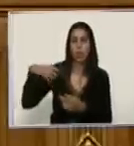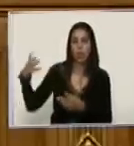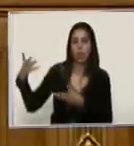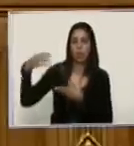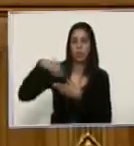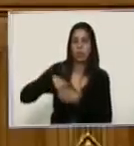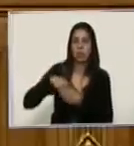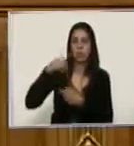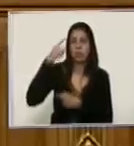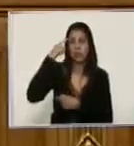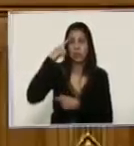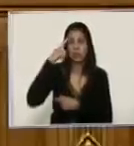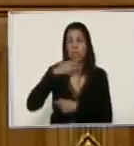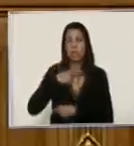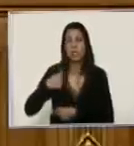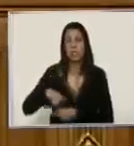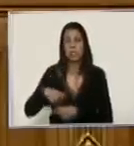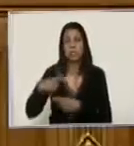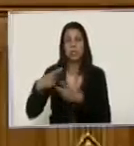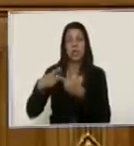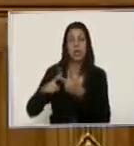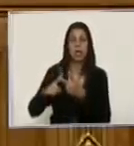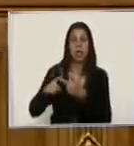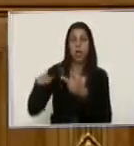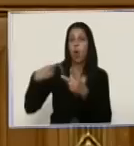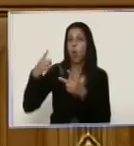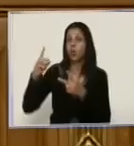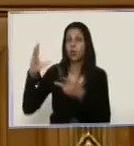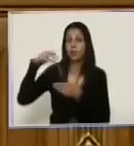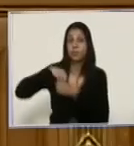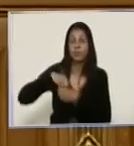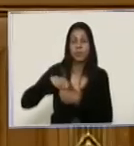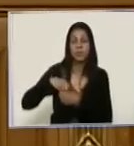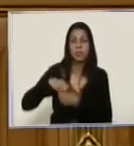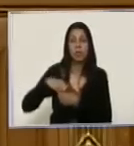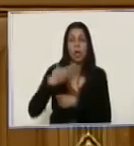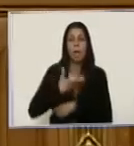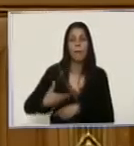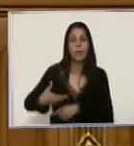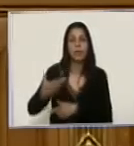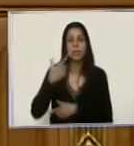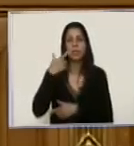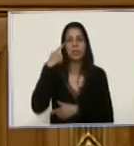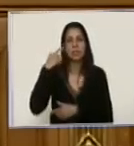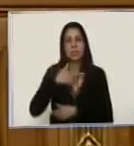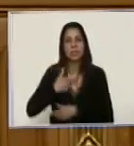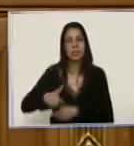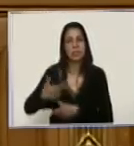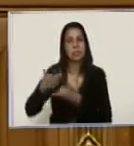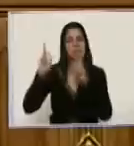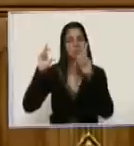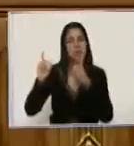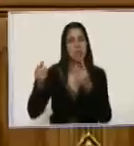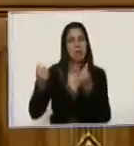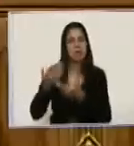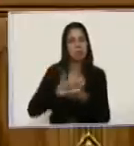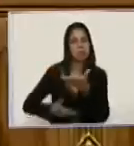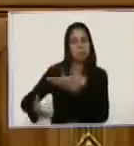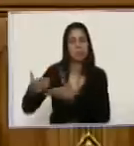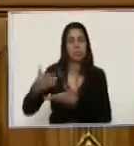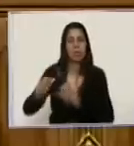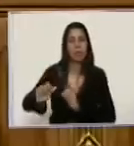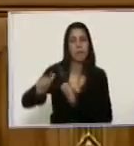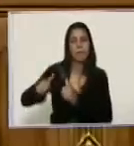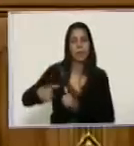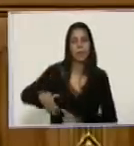China. Luego Deng Xiaoping hace las zonas de libre economía y comienza el capitalismo